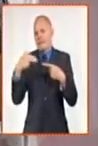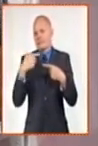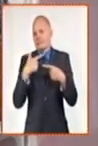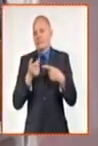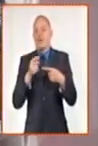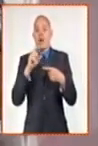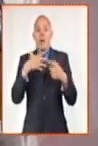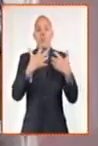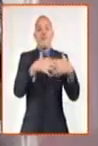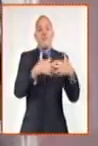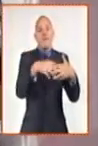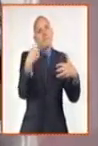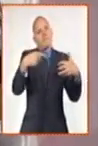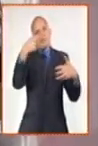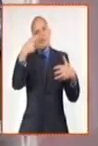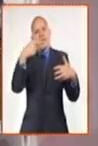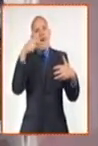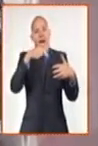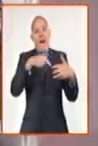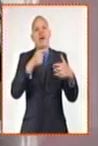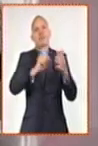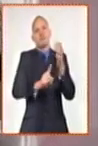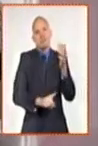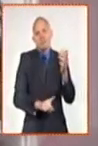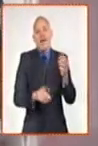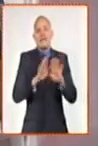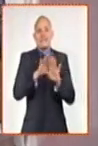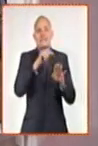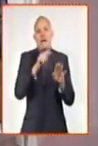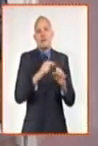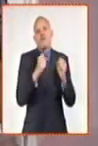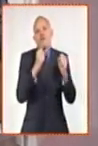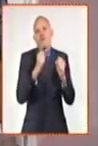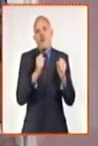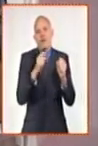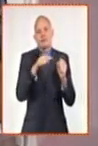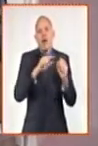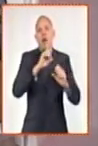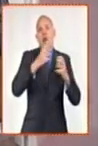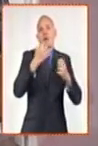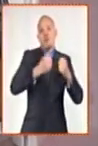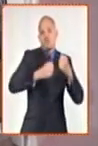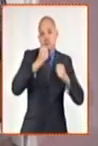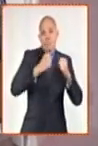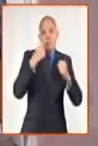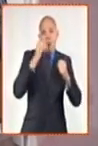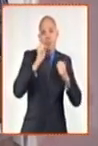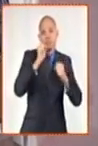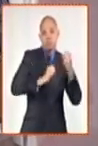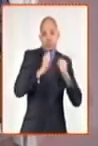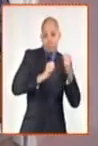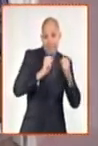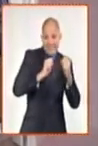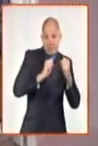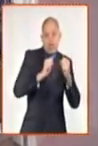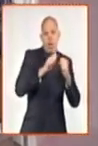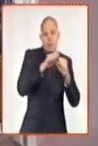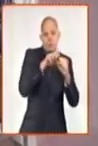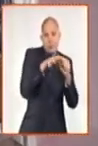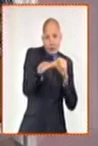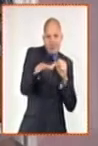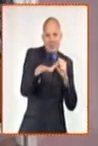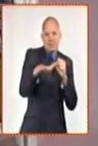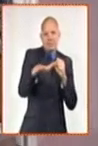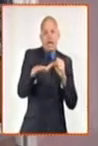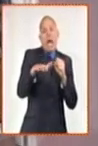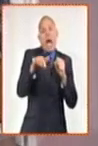a las centrales termoeléctricas para ir arrancando estas centrales termoeléctricas, que son las que le dan la fortaleza al sistema eléctrico nacional, y a partir de ahí,